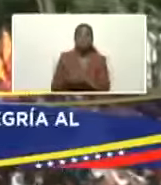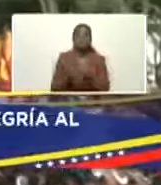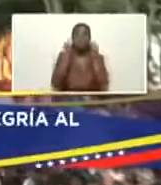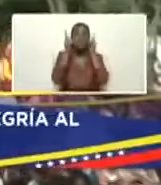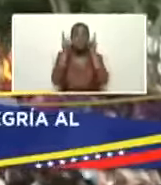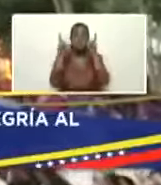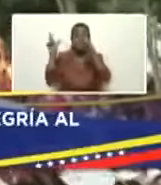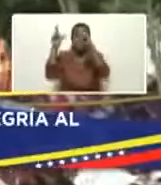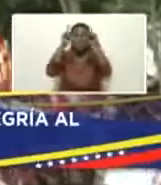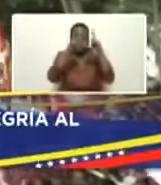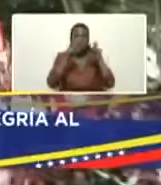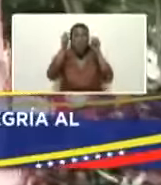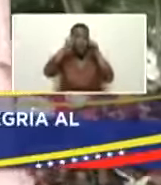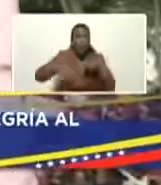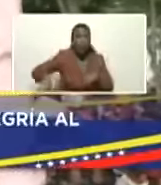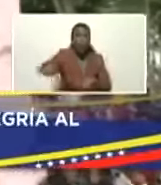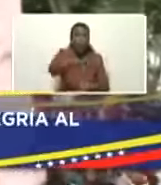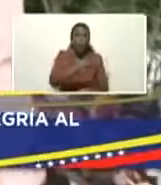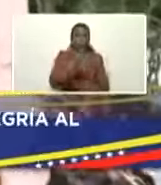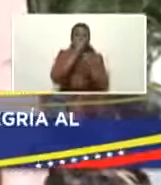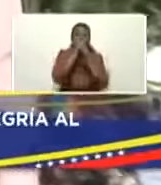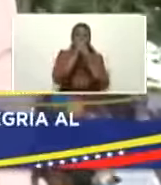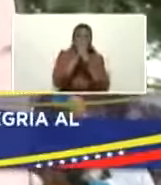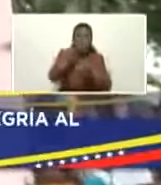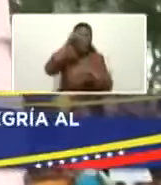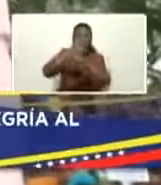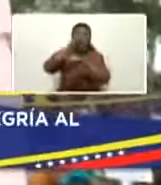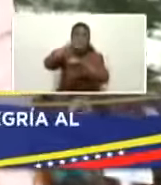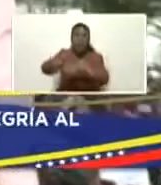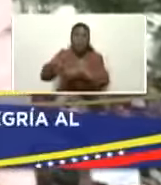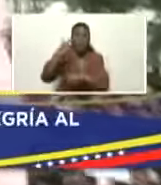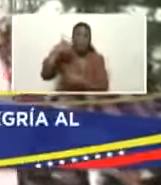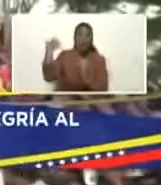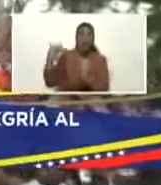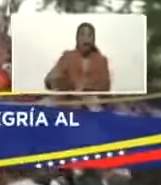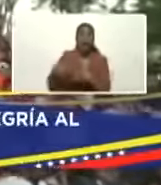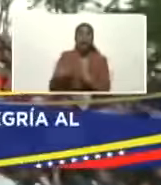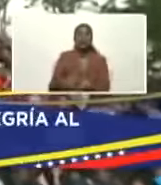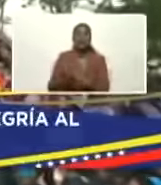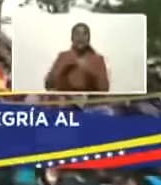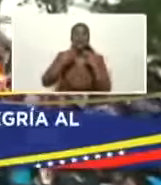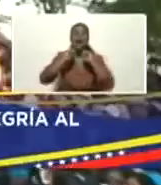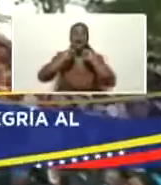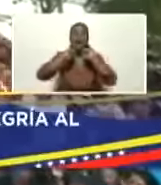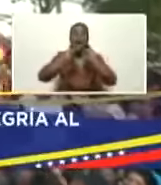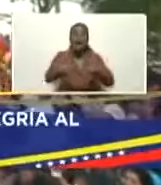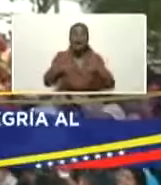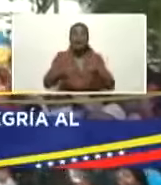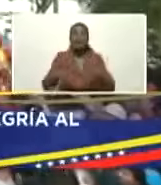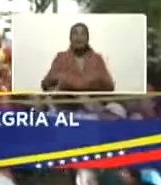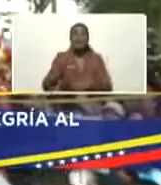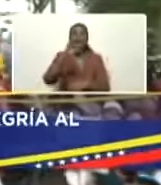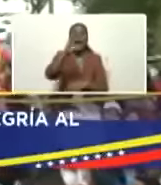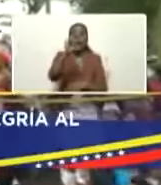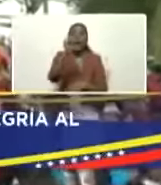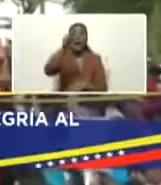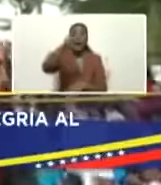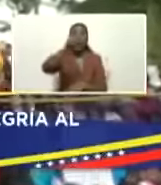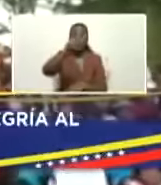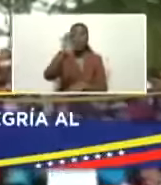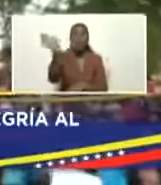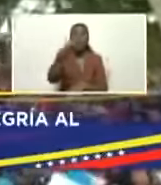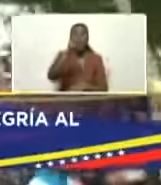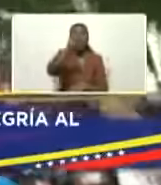Las imágenes del pueblo de Tucupita, allí en la carretera del Caño Mánamo.